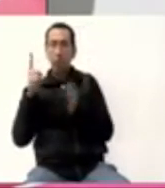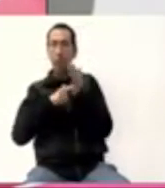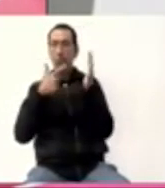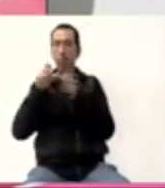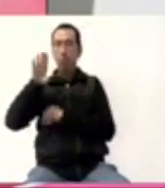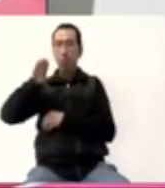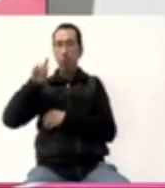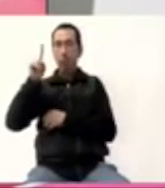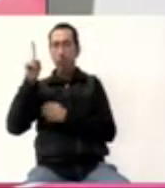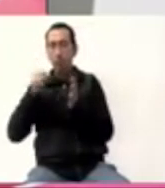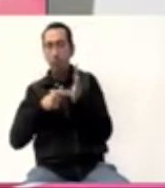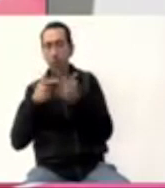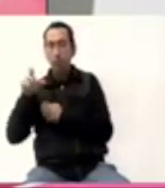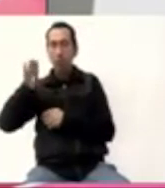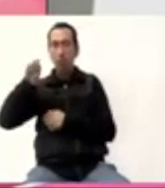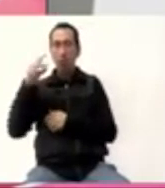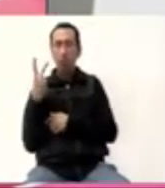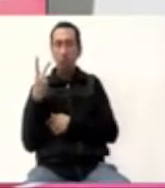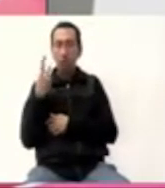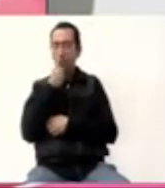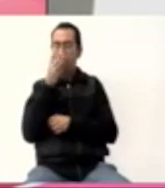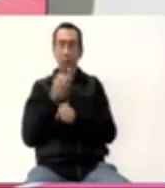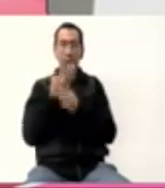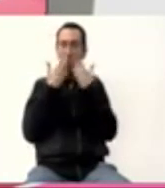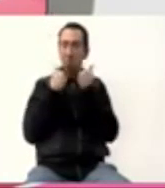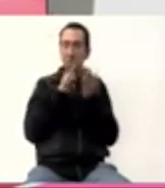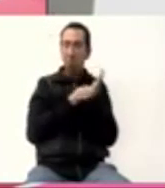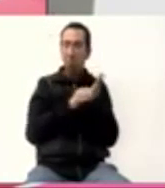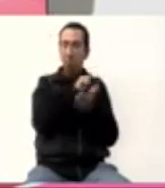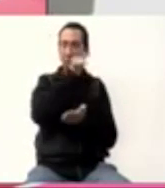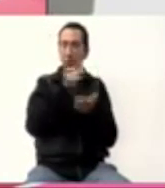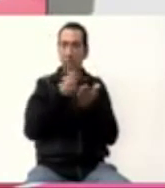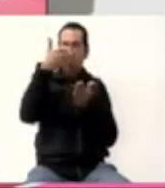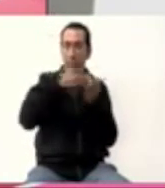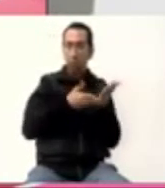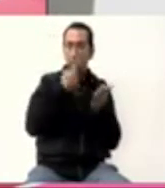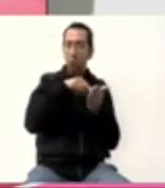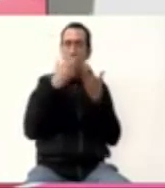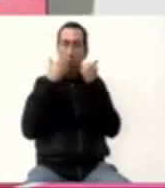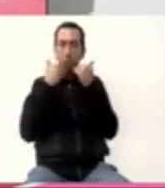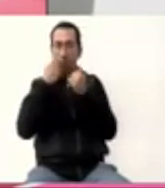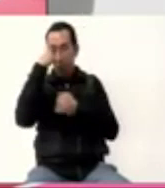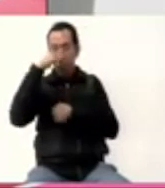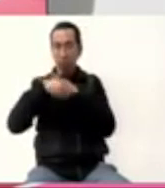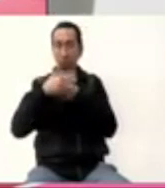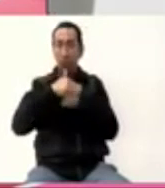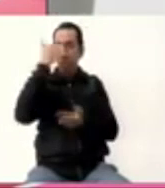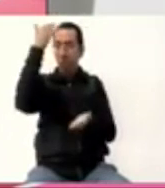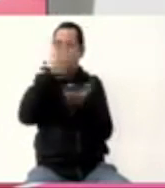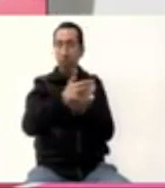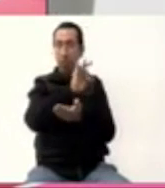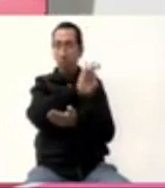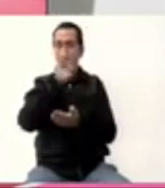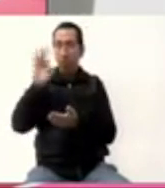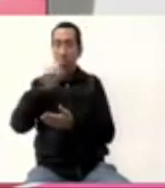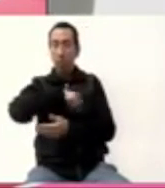1689, 1690 y 1692 de 2020 respectivamente dentro del plazo concedido para tal efecto. Por lo tanto, se propone que sea